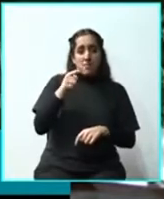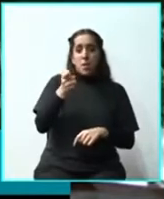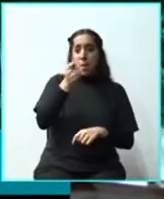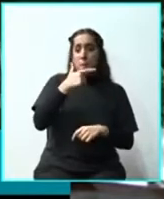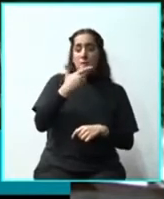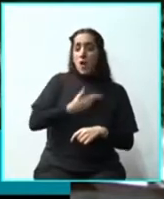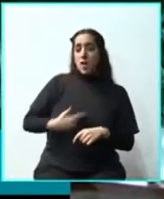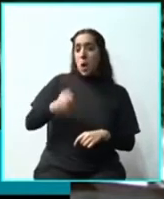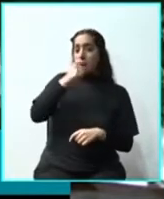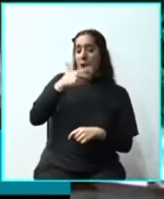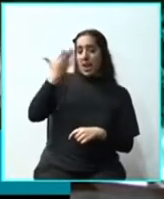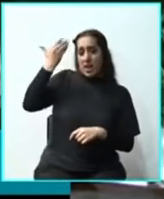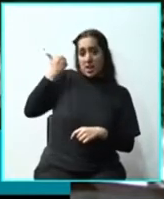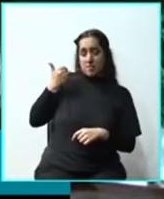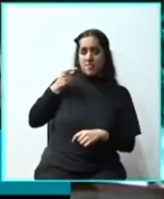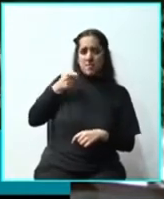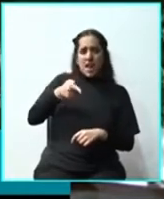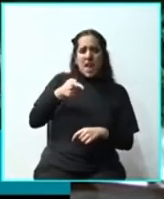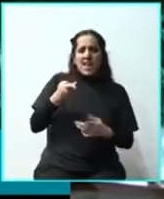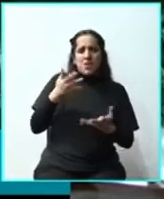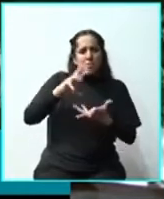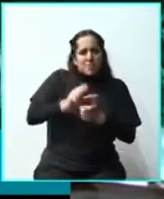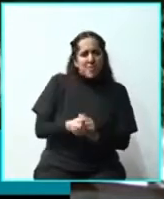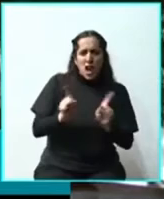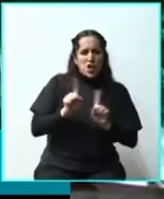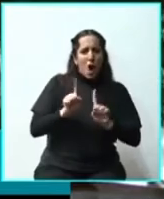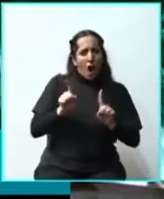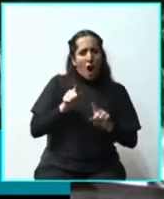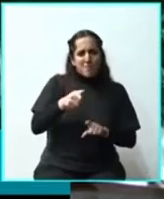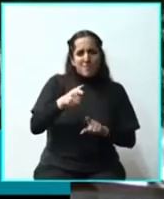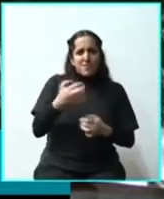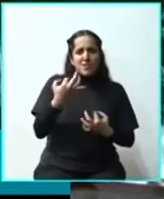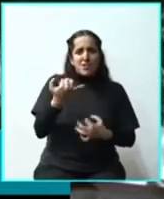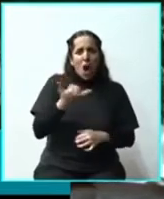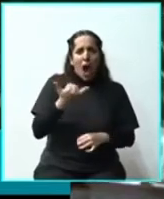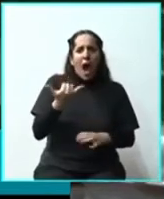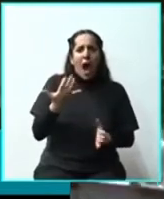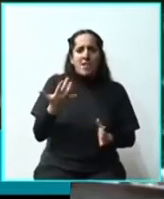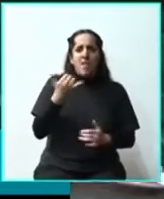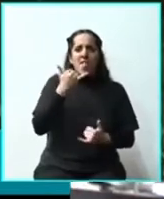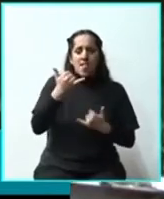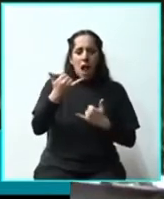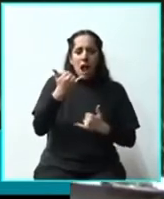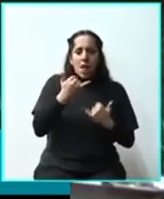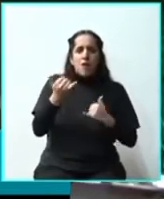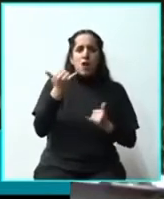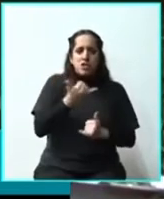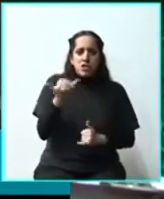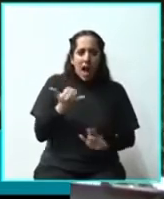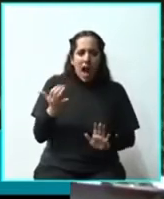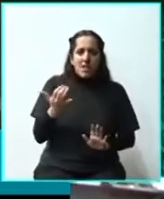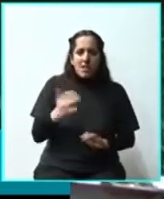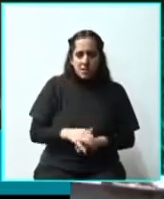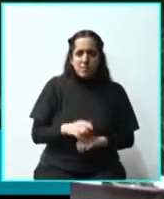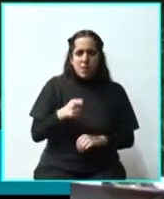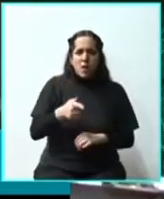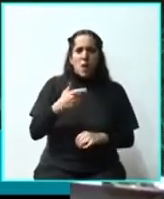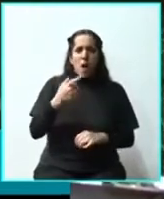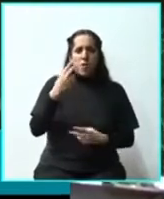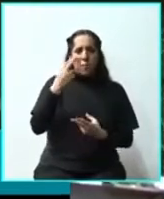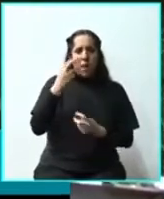Macri. Es decir, eso no se destruyó, todavía estaban los teléfonos de los agentes que ahora están siendo